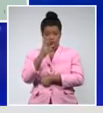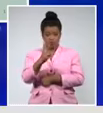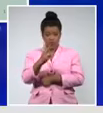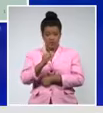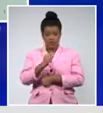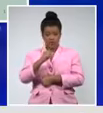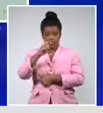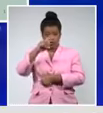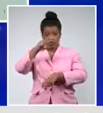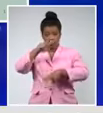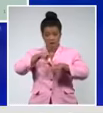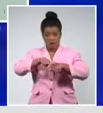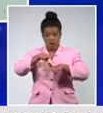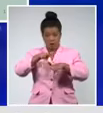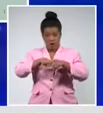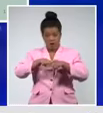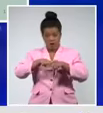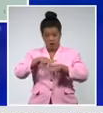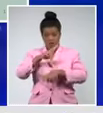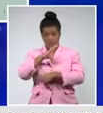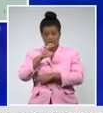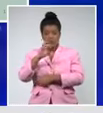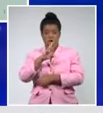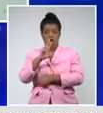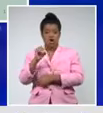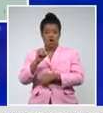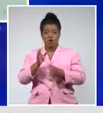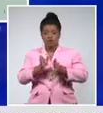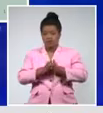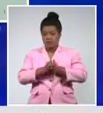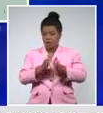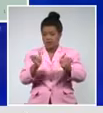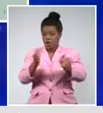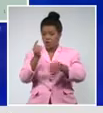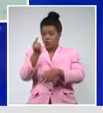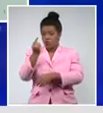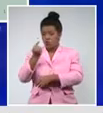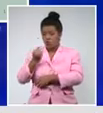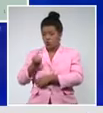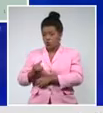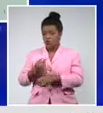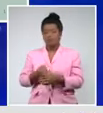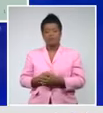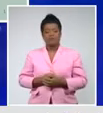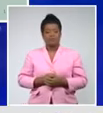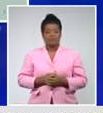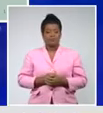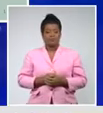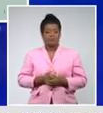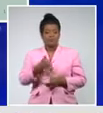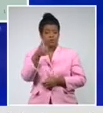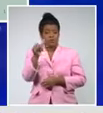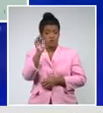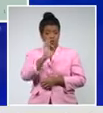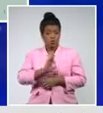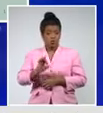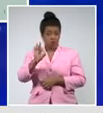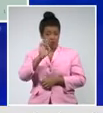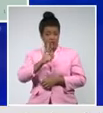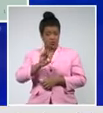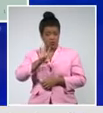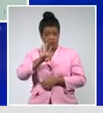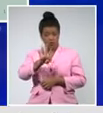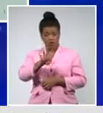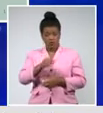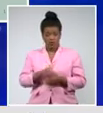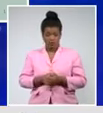Centro Habana, del Cerro y de San Miguel del Padrón, 1 de cada uno, de 10 de octubre 4,